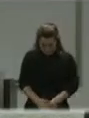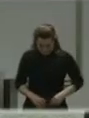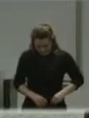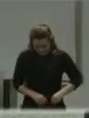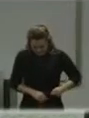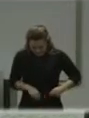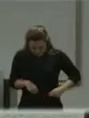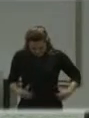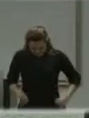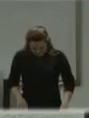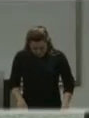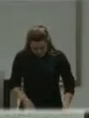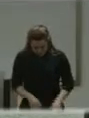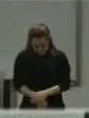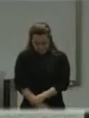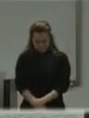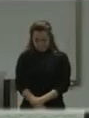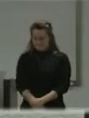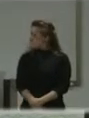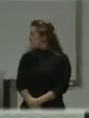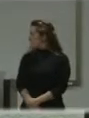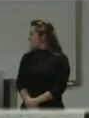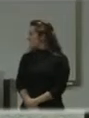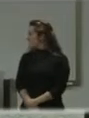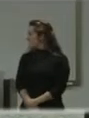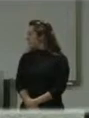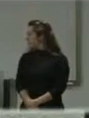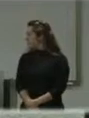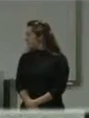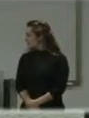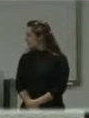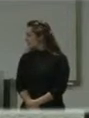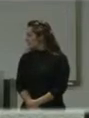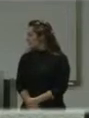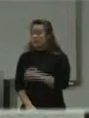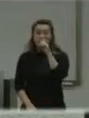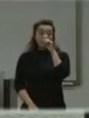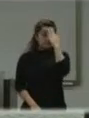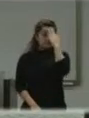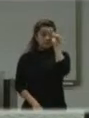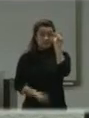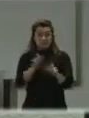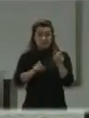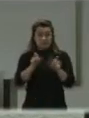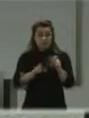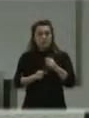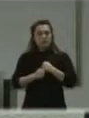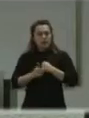en la medida que que unos pesos a mesones